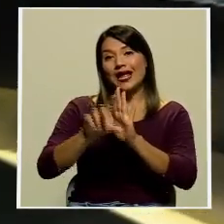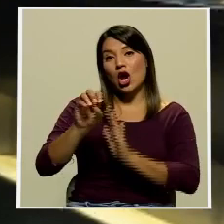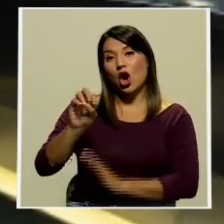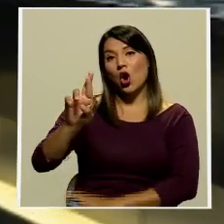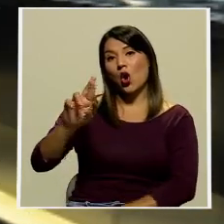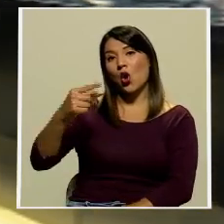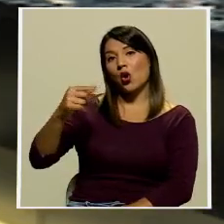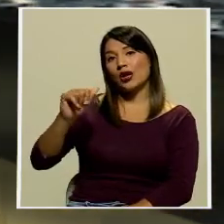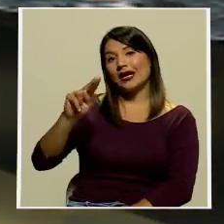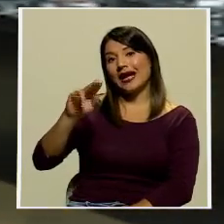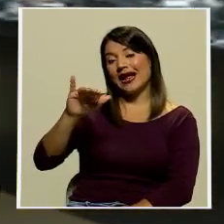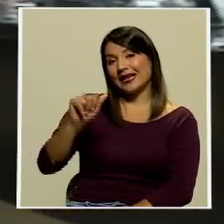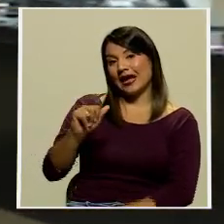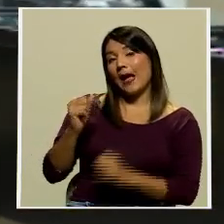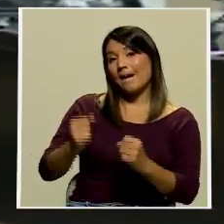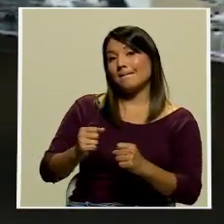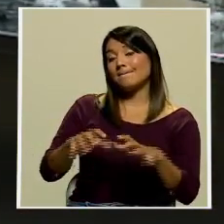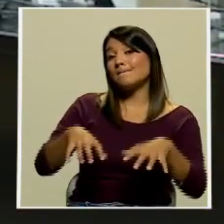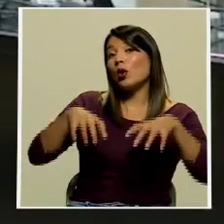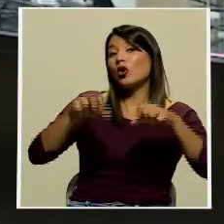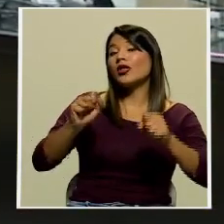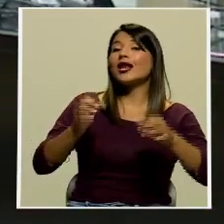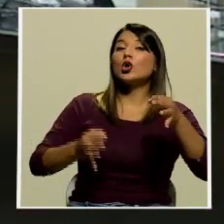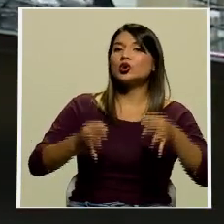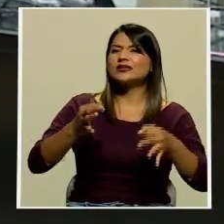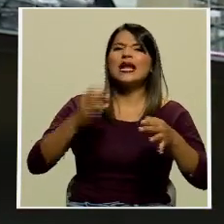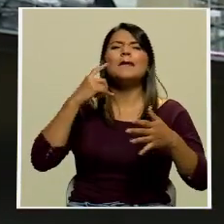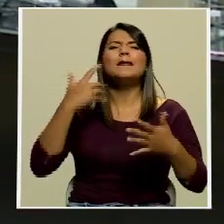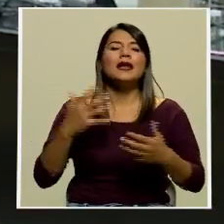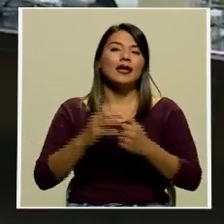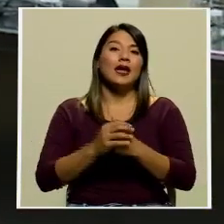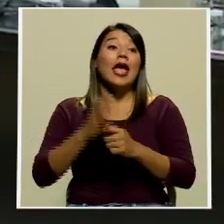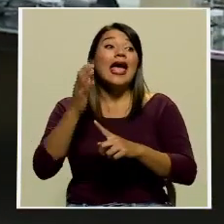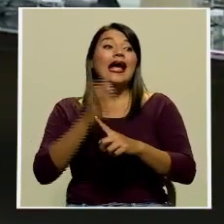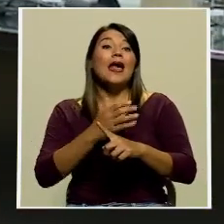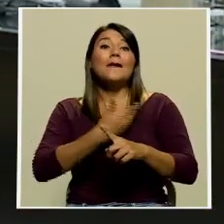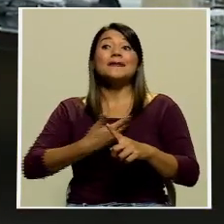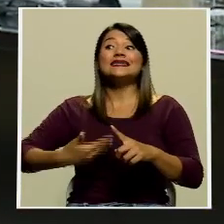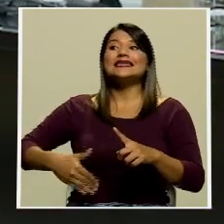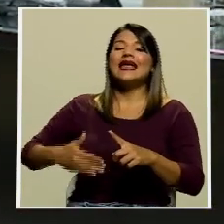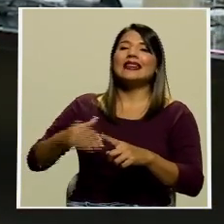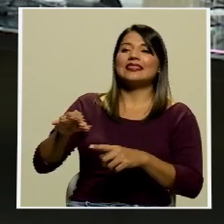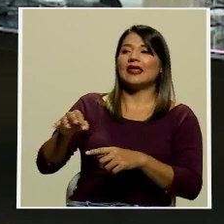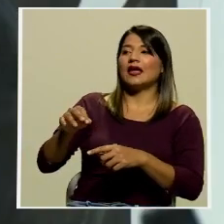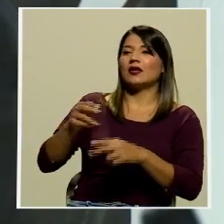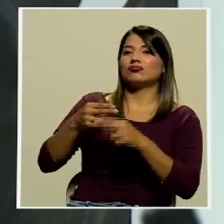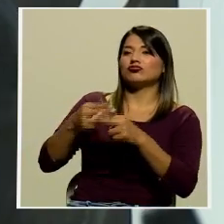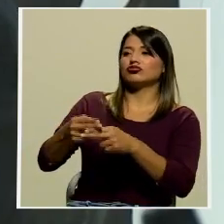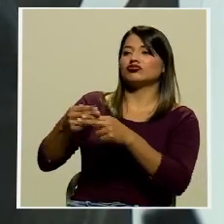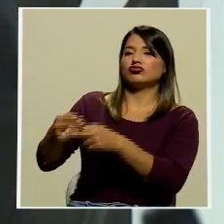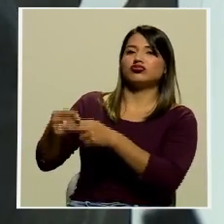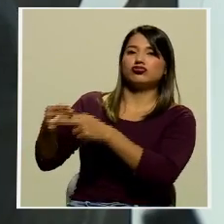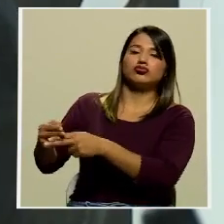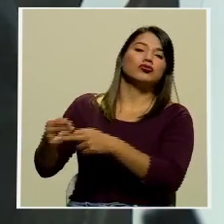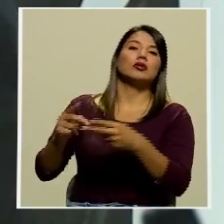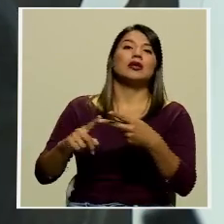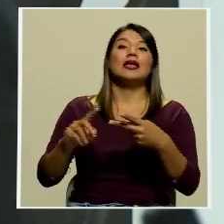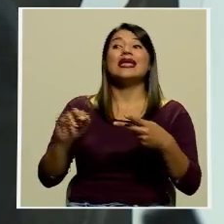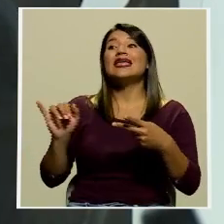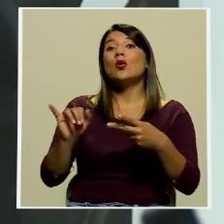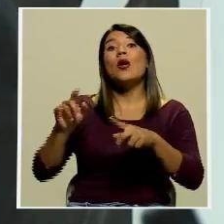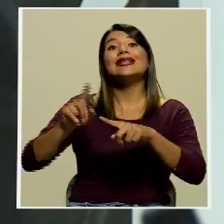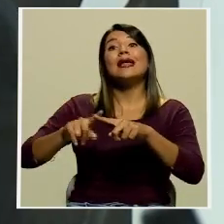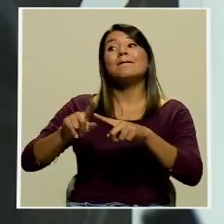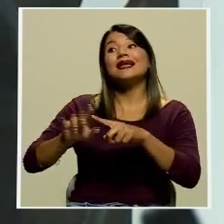que les quitaran esa potestad y que fueran elegidos por cada presidente de sala, así como que los elegibles formaran parte de la carrera